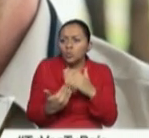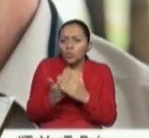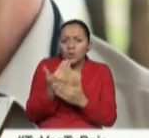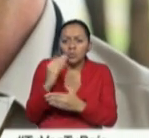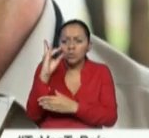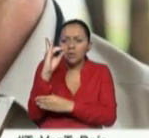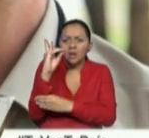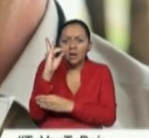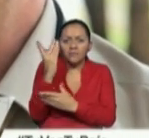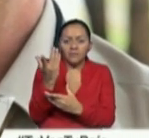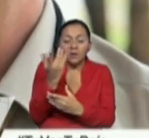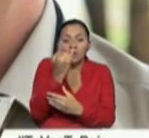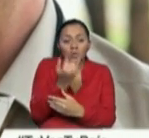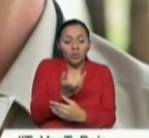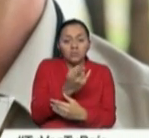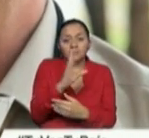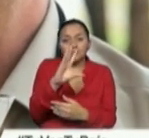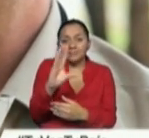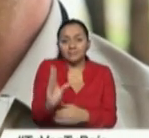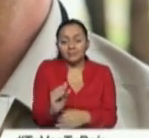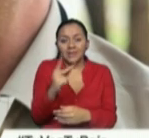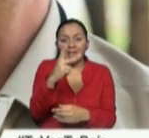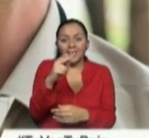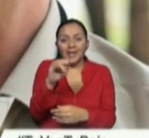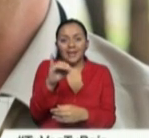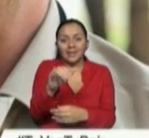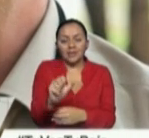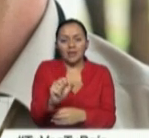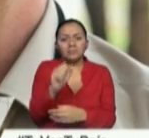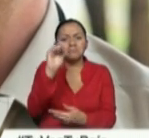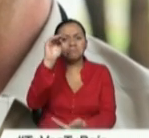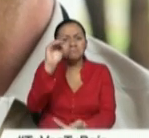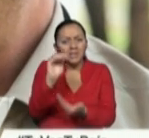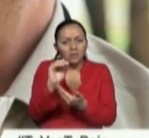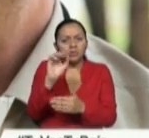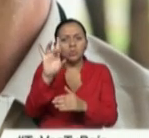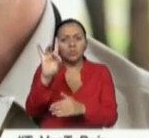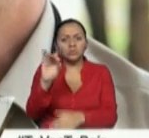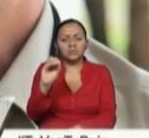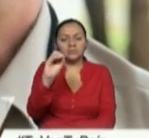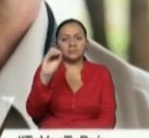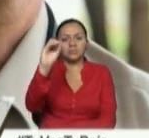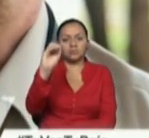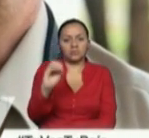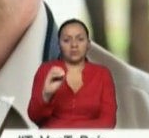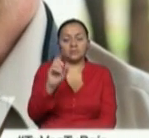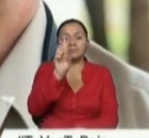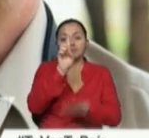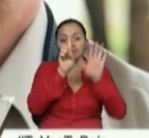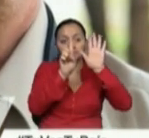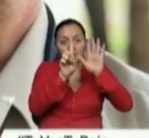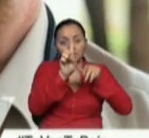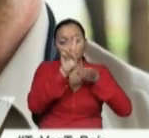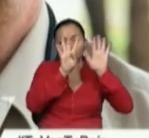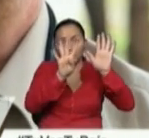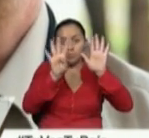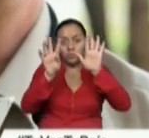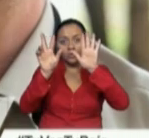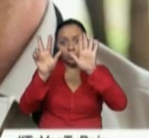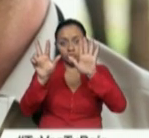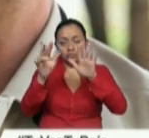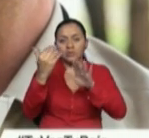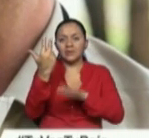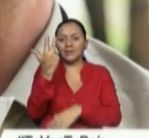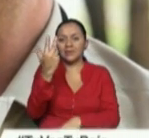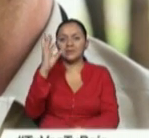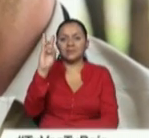reticuladas aquí al noreste de Kenia en el mismo periodo han disminuido en más de 80% en 1998 había 36,000